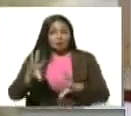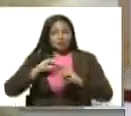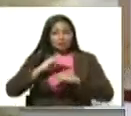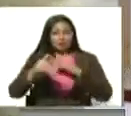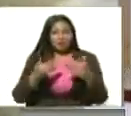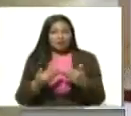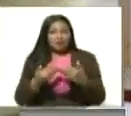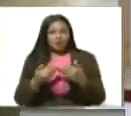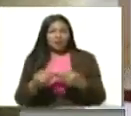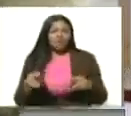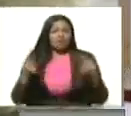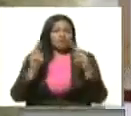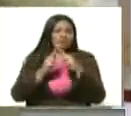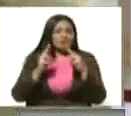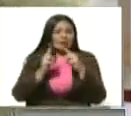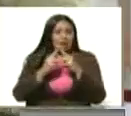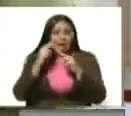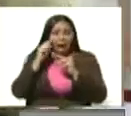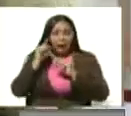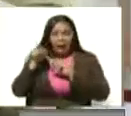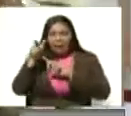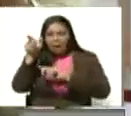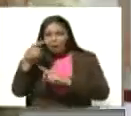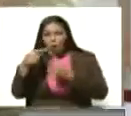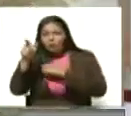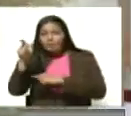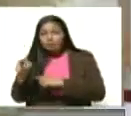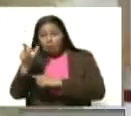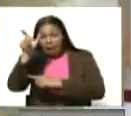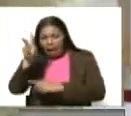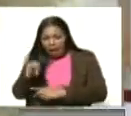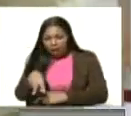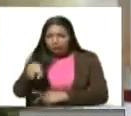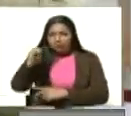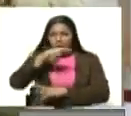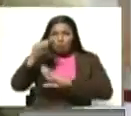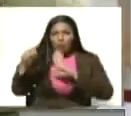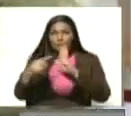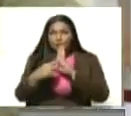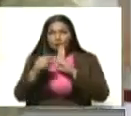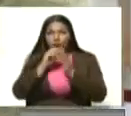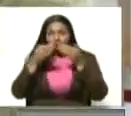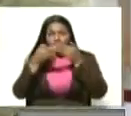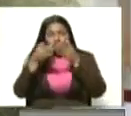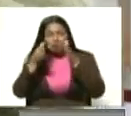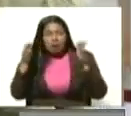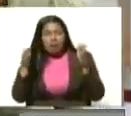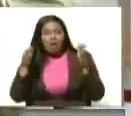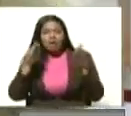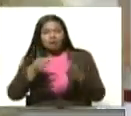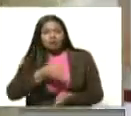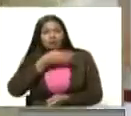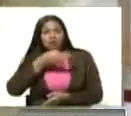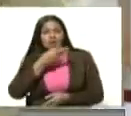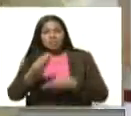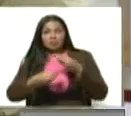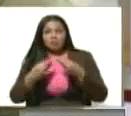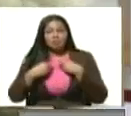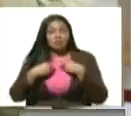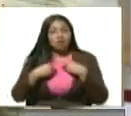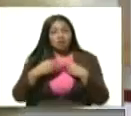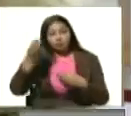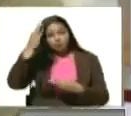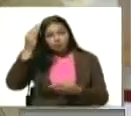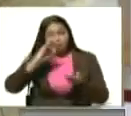el conocimiento, para poder entonces ir y abrirnos a la sociedad, a las comunidades. Hacemos vida en los consejos